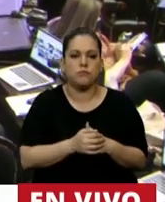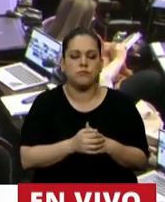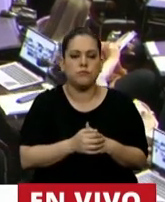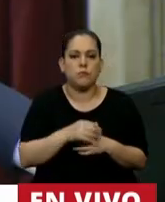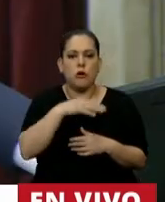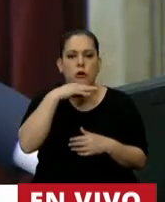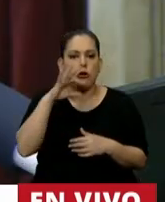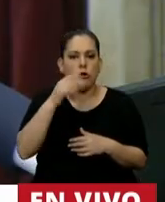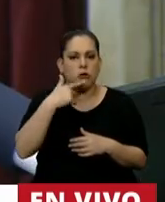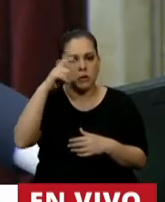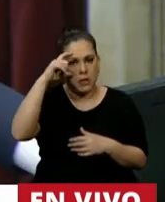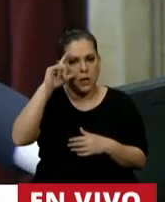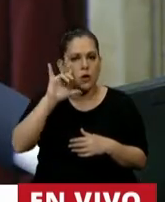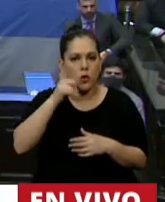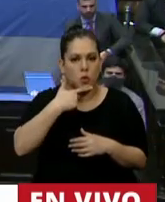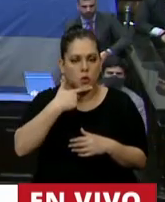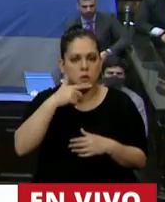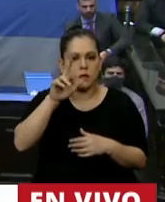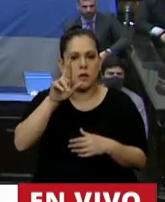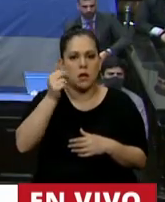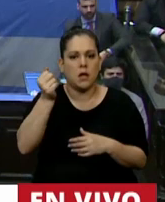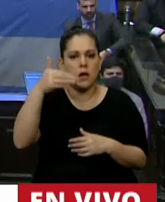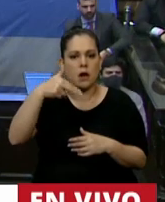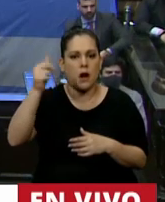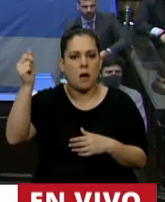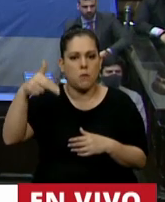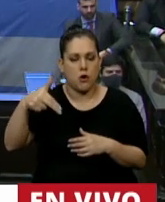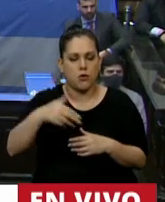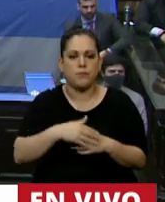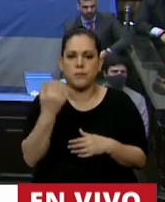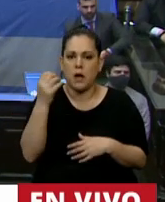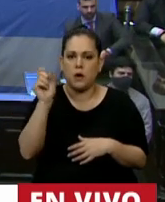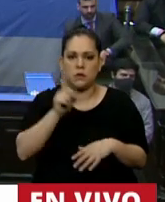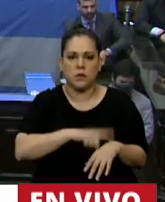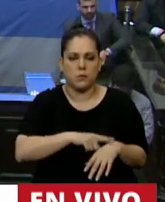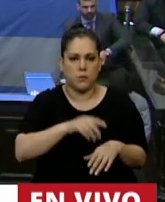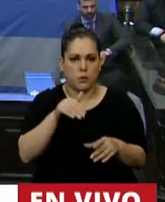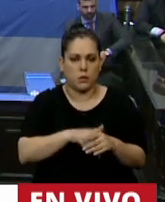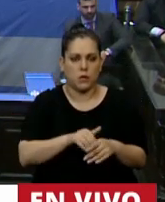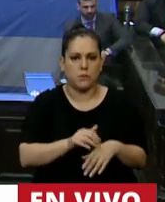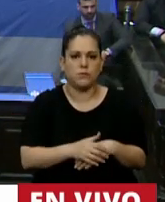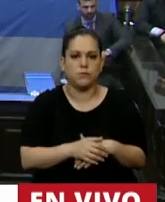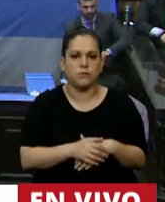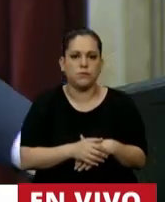diputado ramón josé luís ausente a la hora de votar